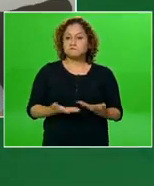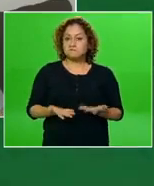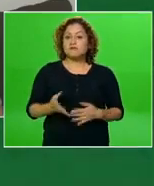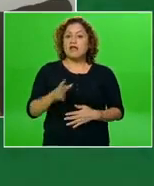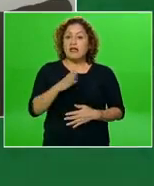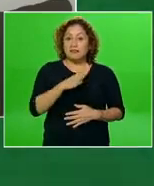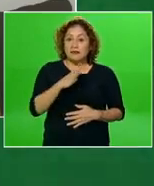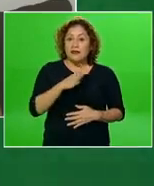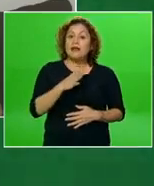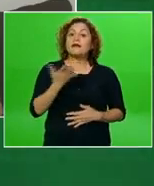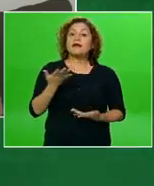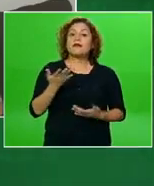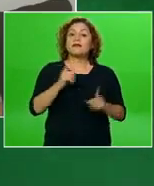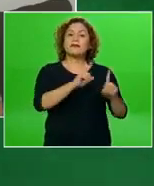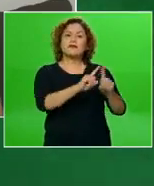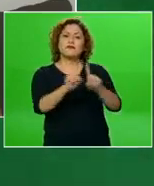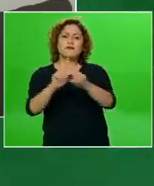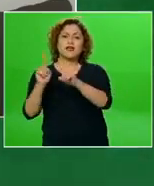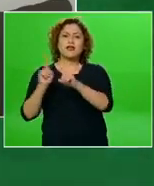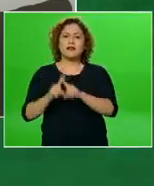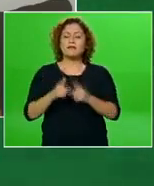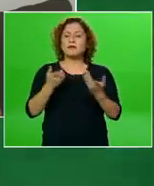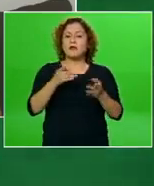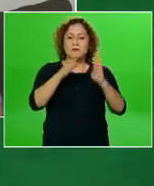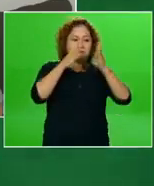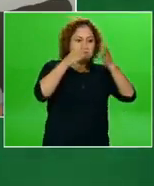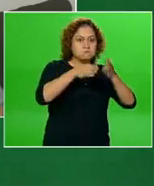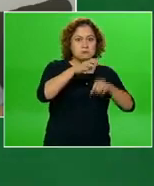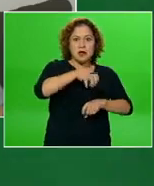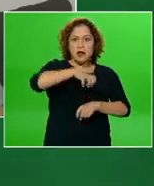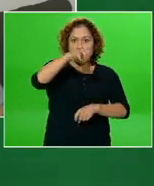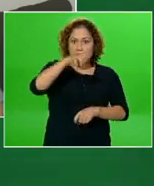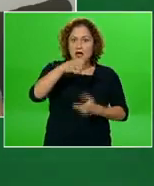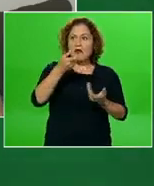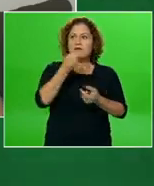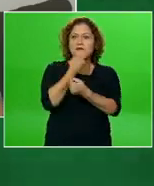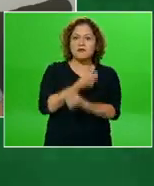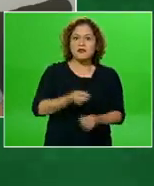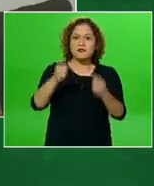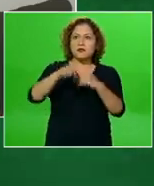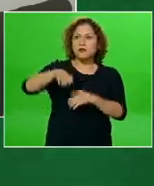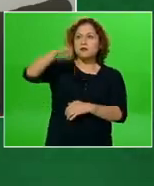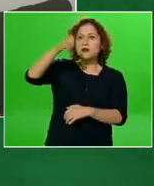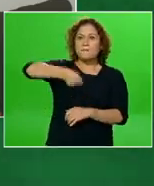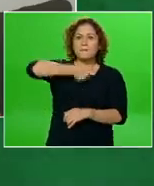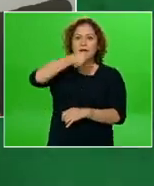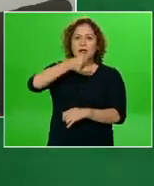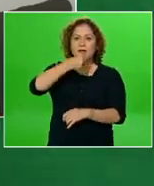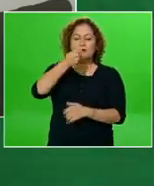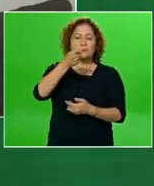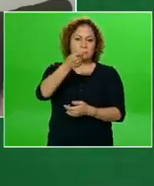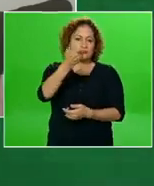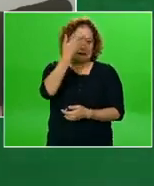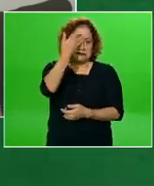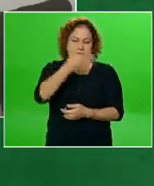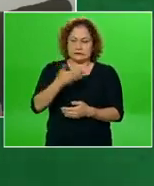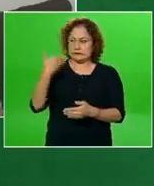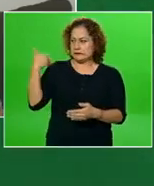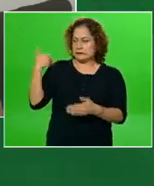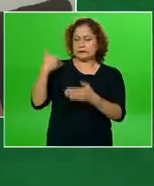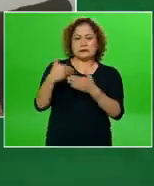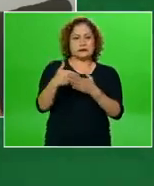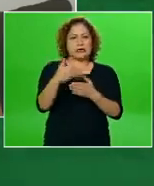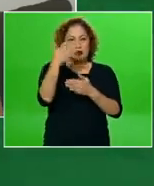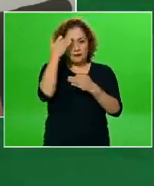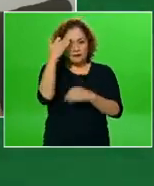los niños hasta los adultos mayores seguramente si nosotros hemos estado en casa por tiempo prolongado y la familia